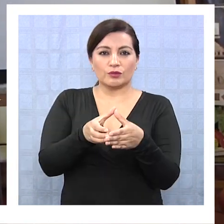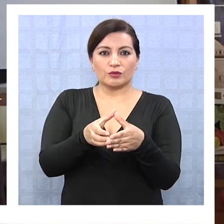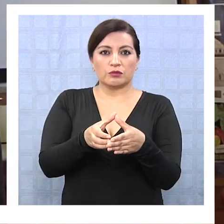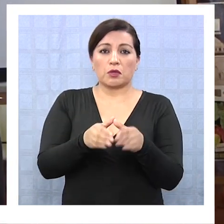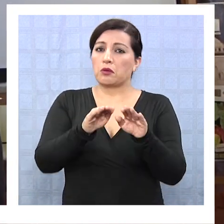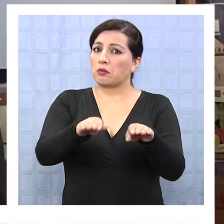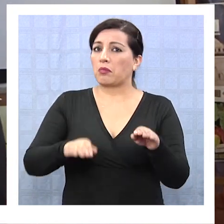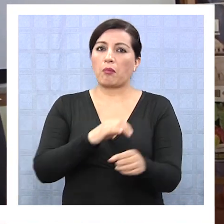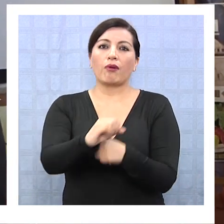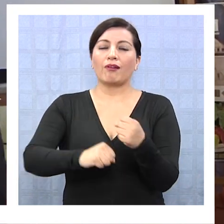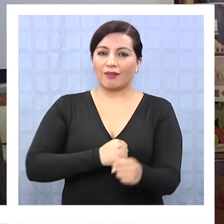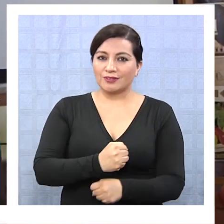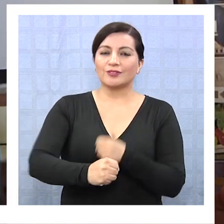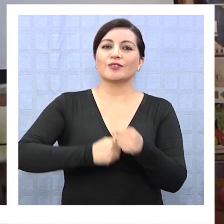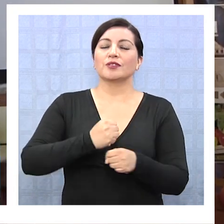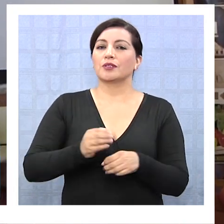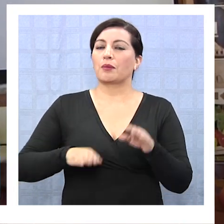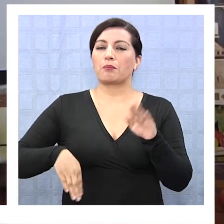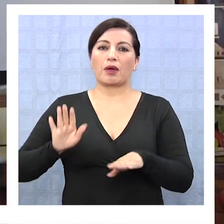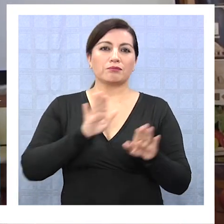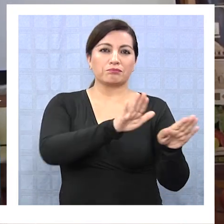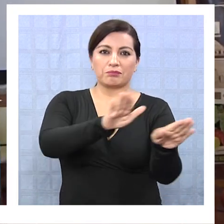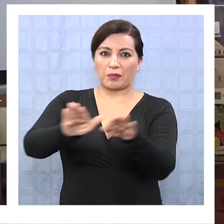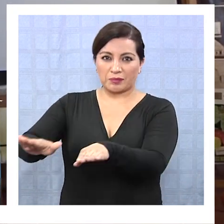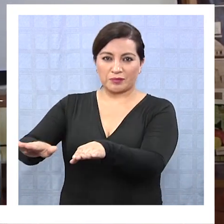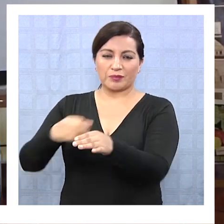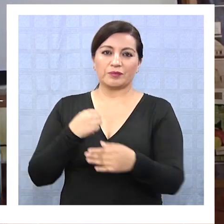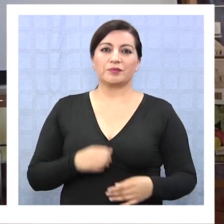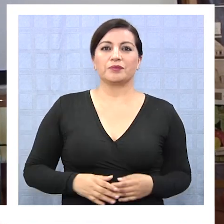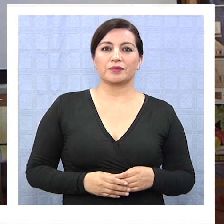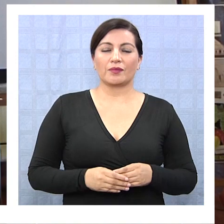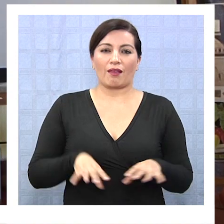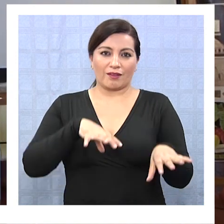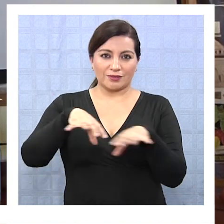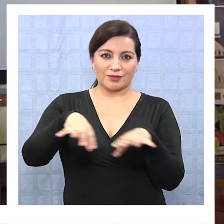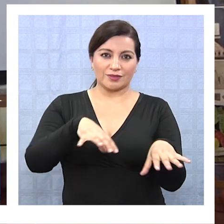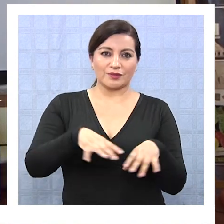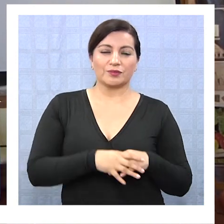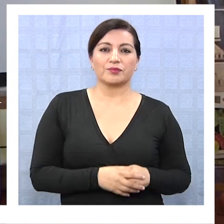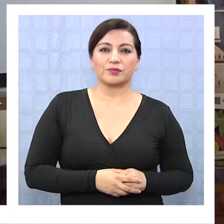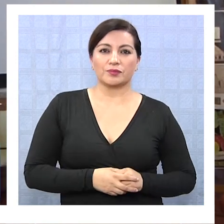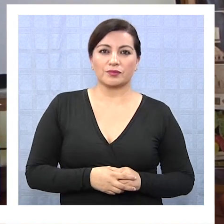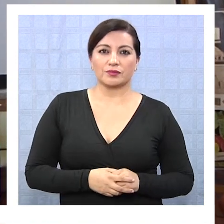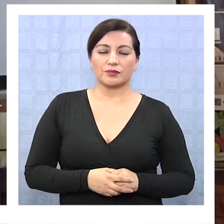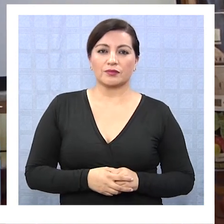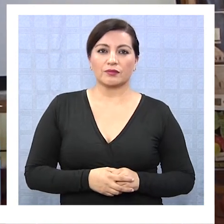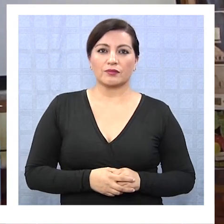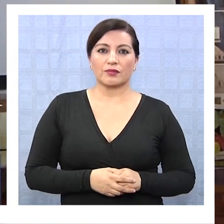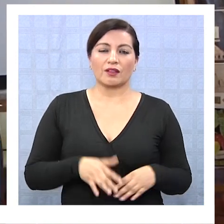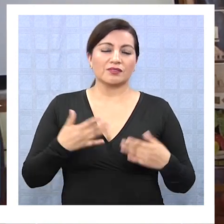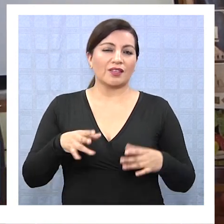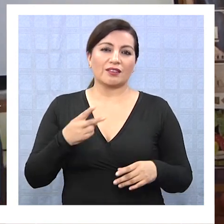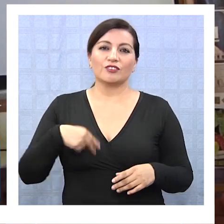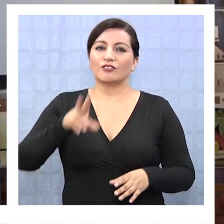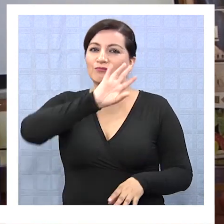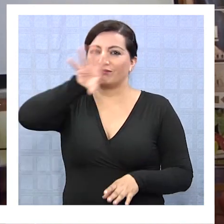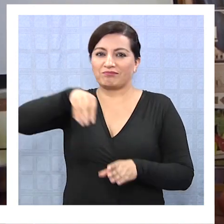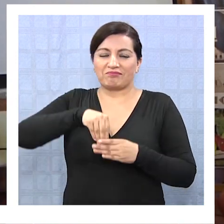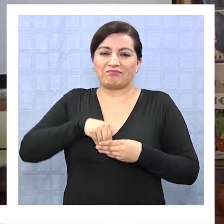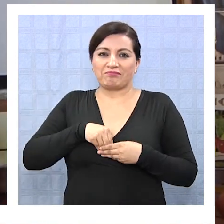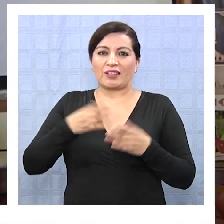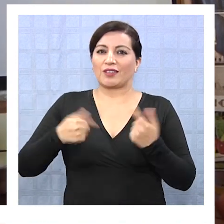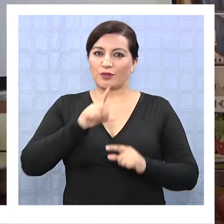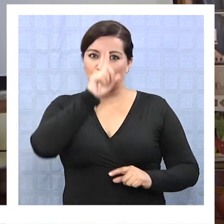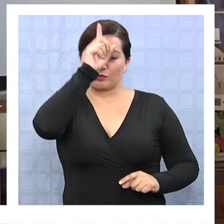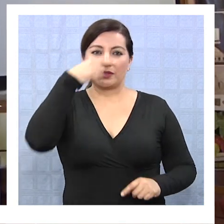corporación, igual que todos los años, prestamos el más de los amplios apoyos a esta actividad. La está entronizada, así